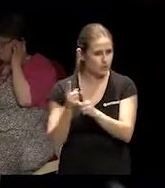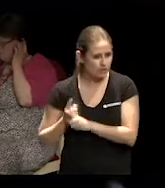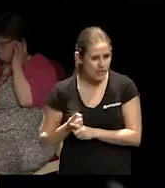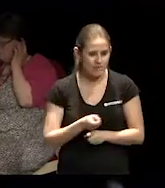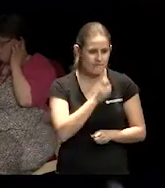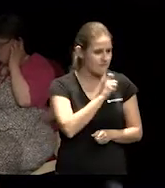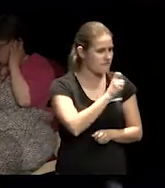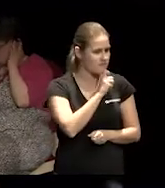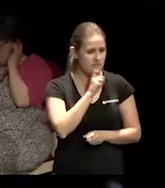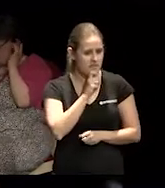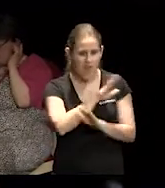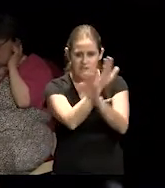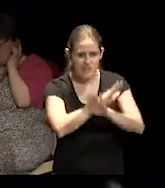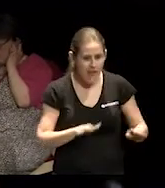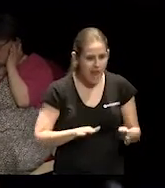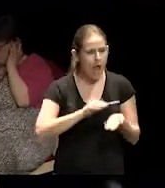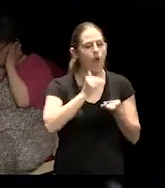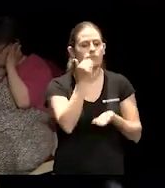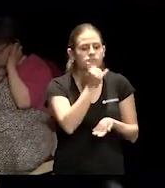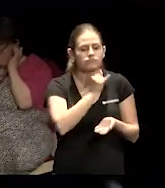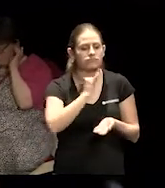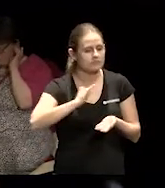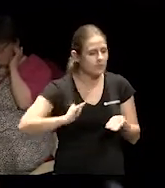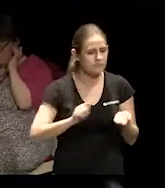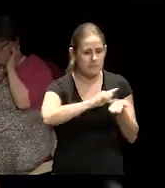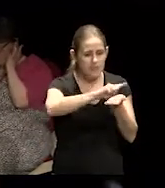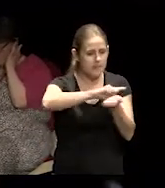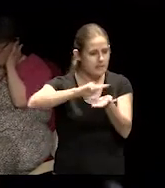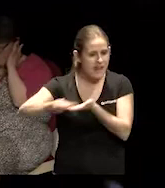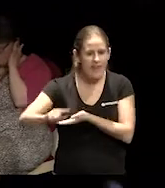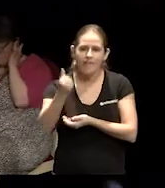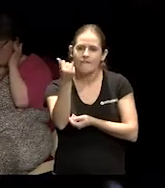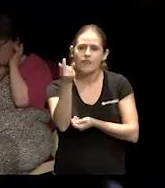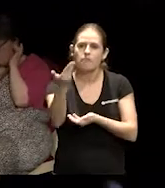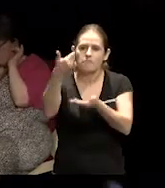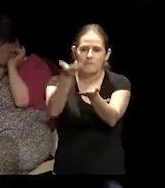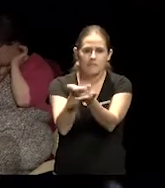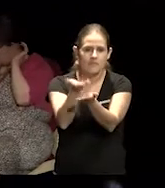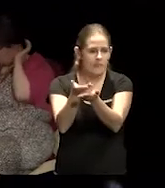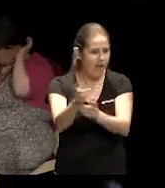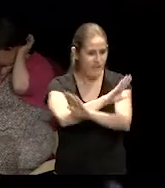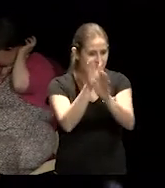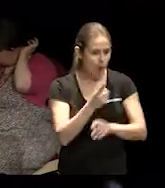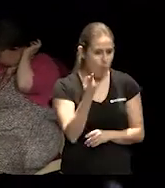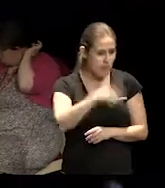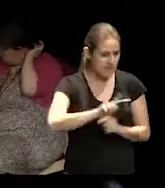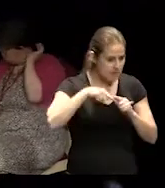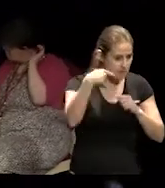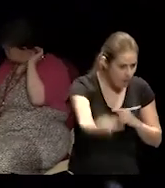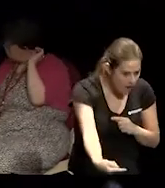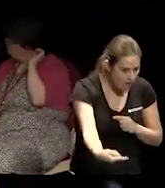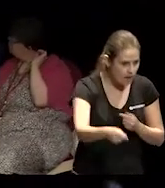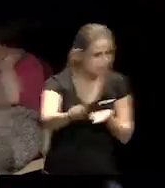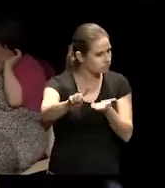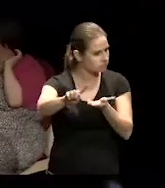unas llamadas de teléfono, y en menos de un mes tenía toda la financiación en mi cuenta bancaria. No solo eso, sino que venía gente a mi casa con